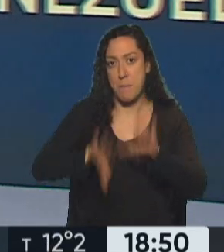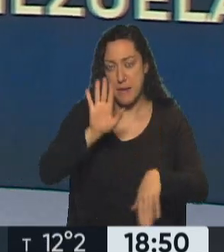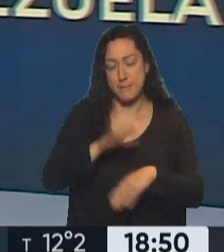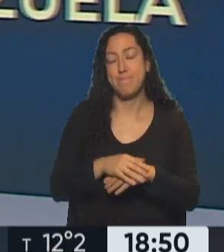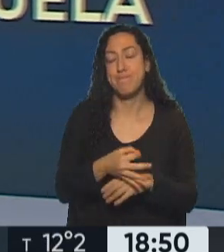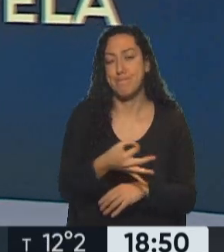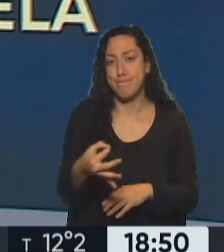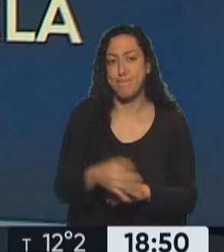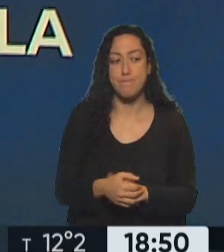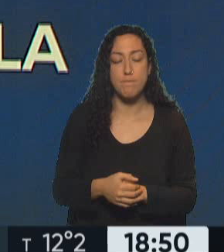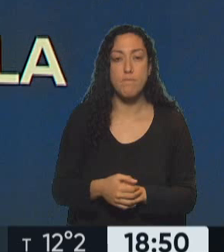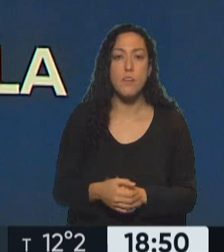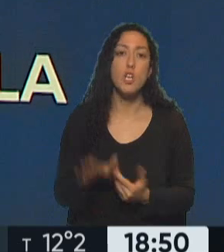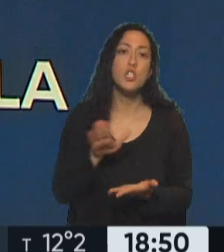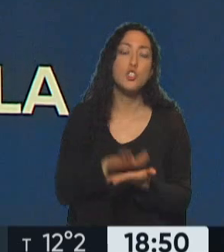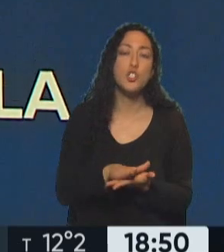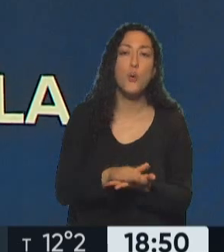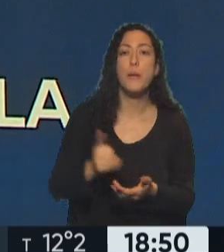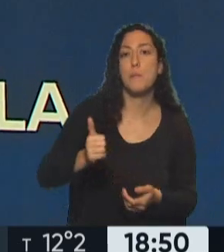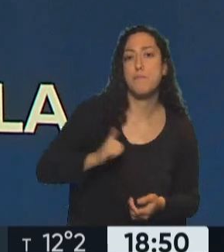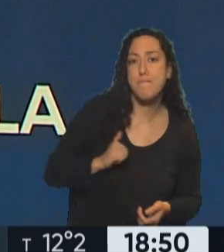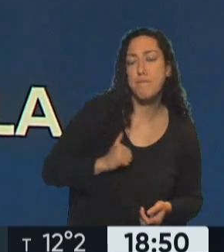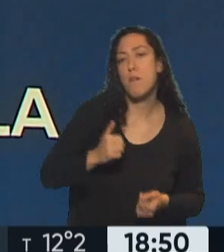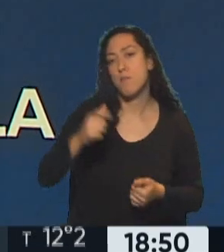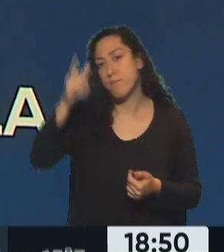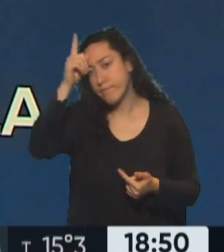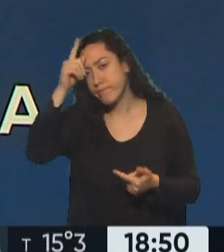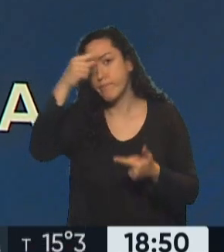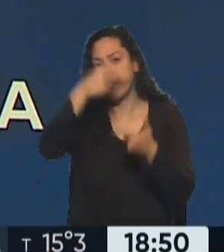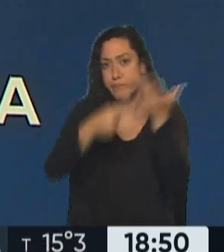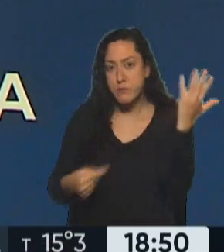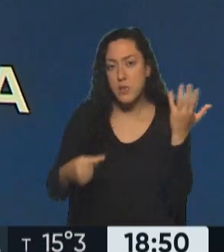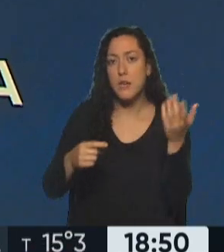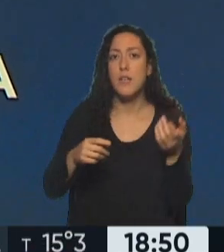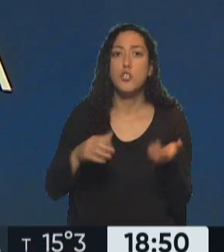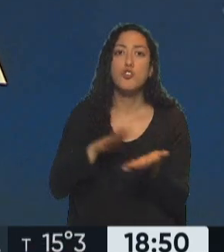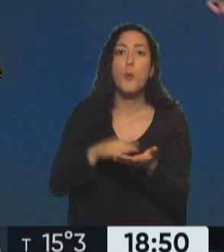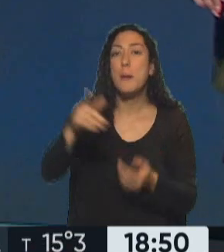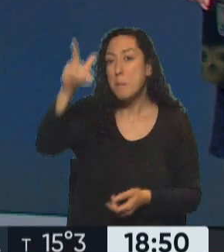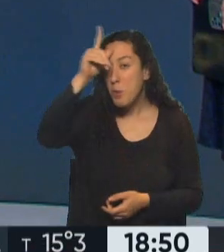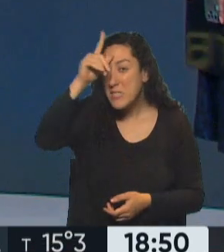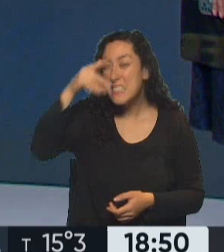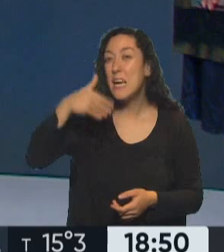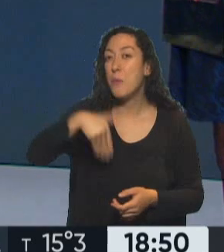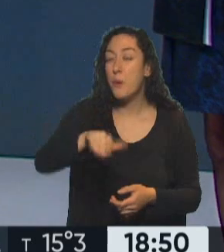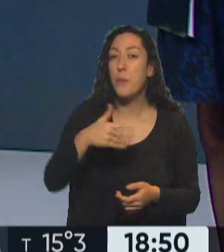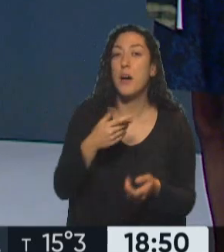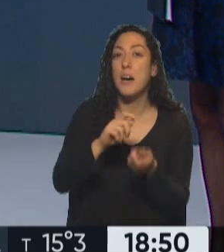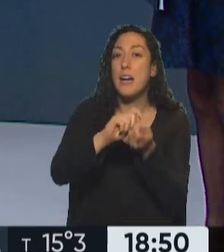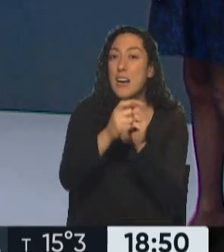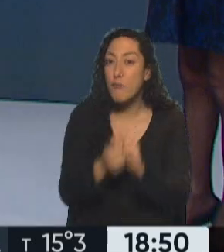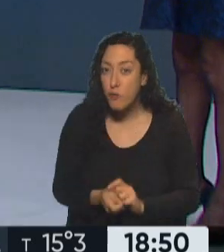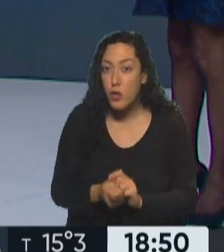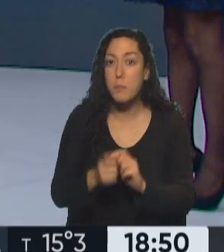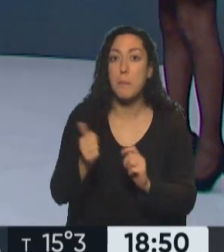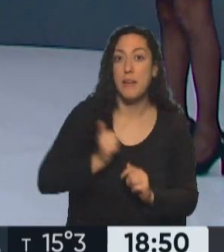Precisamente. Exactamente. Bueno. Si nos vamos a las fuerzas de seguridad, también ahí se espera una reforma en lo que tiene que ver con la policía y las fuerzas militares.